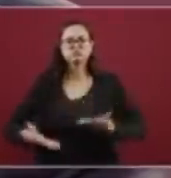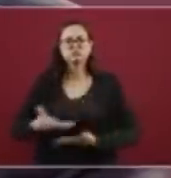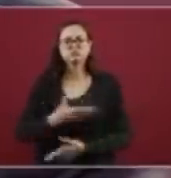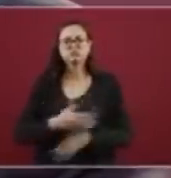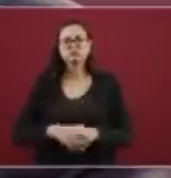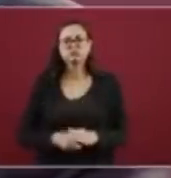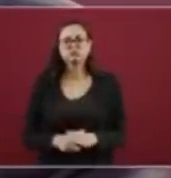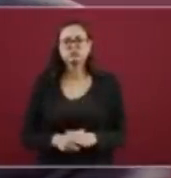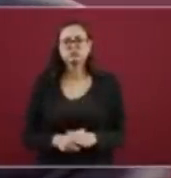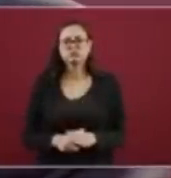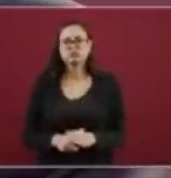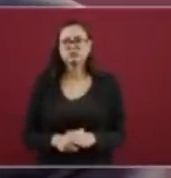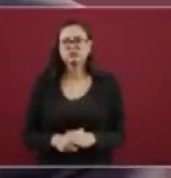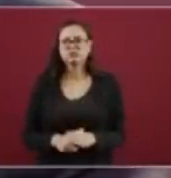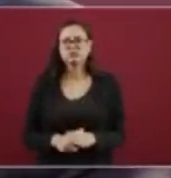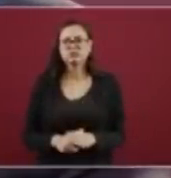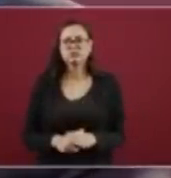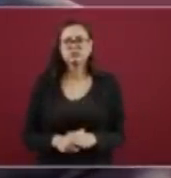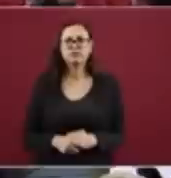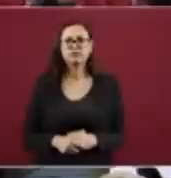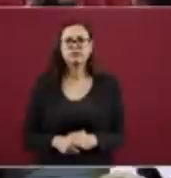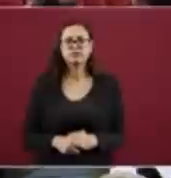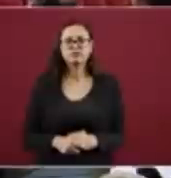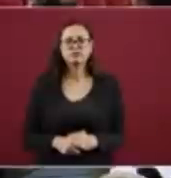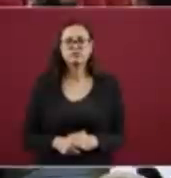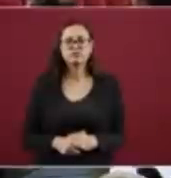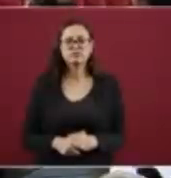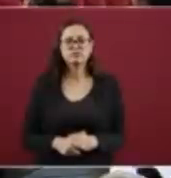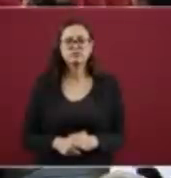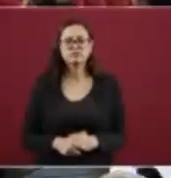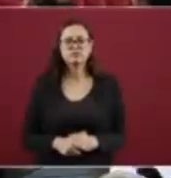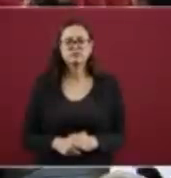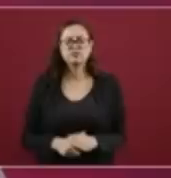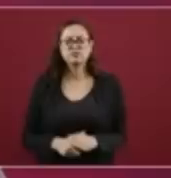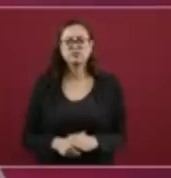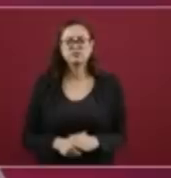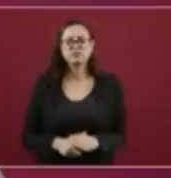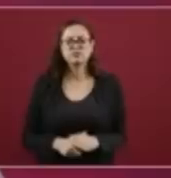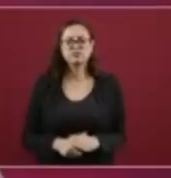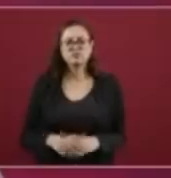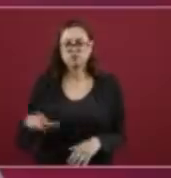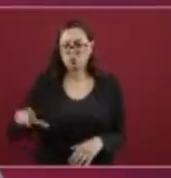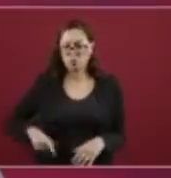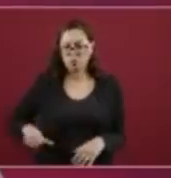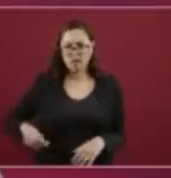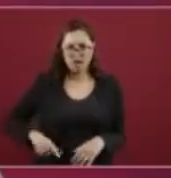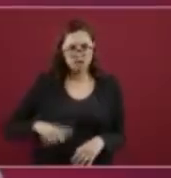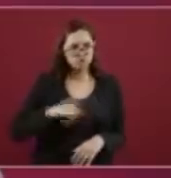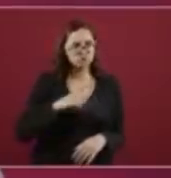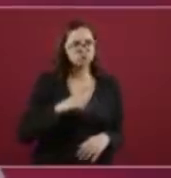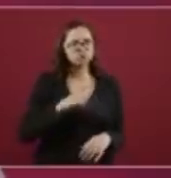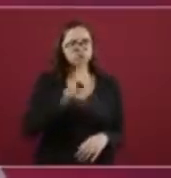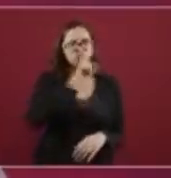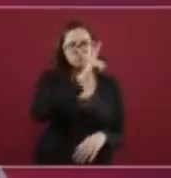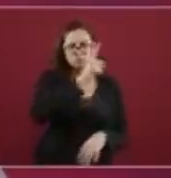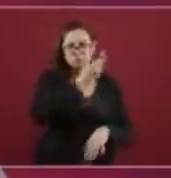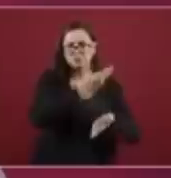que los gobiernos actuemos de manera conjunta,